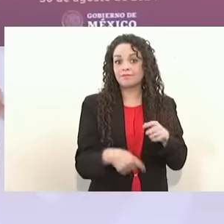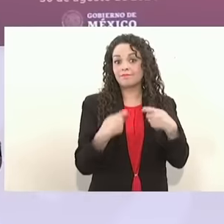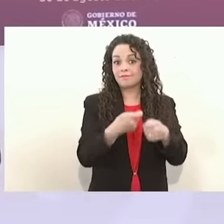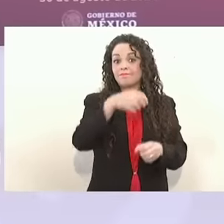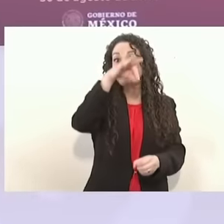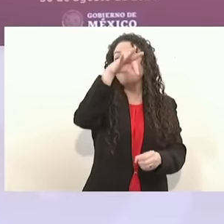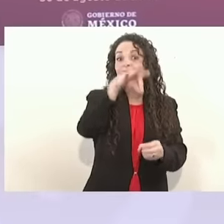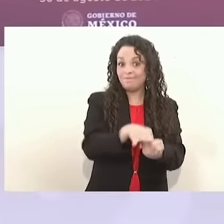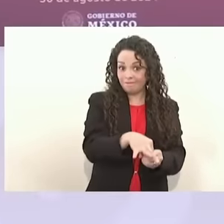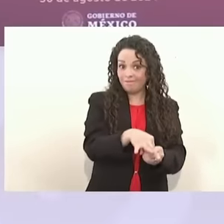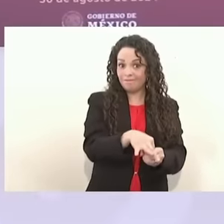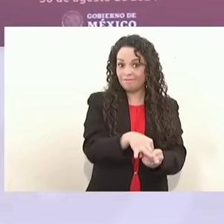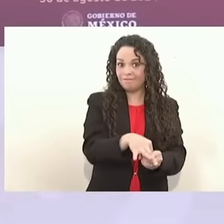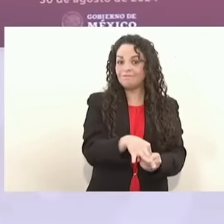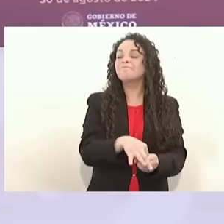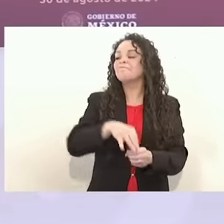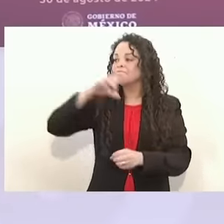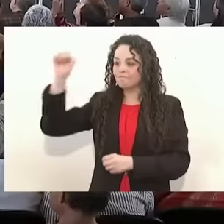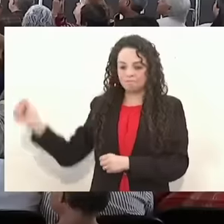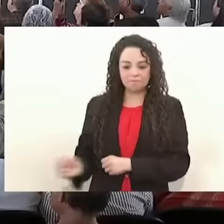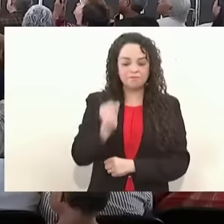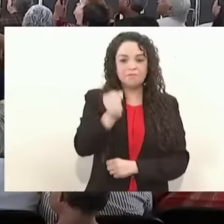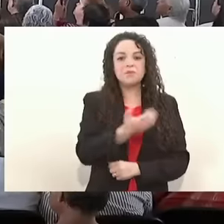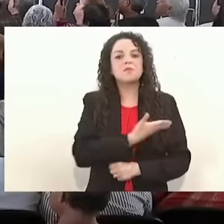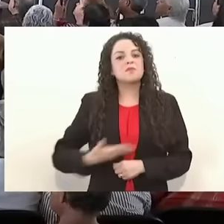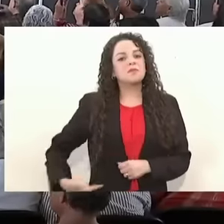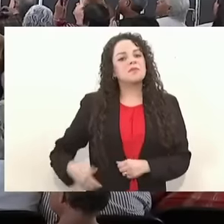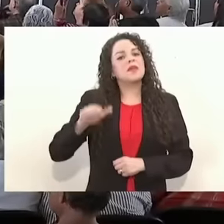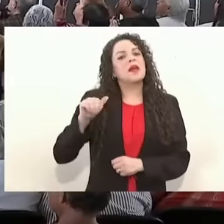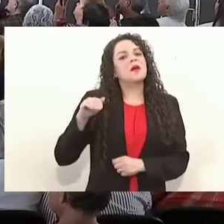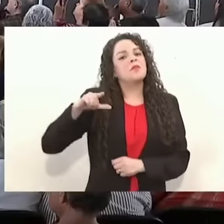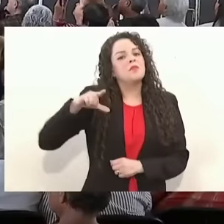con el pueblo de México.